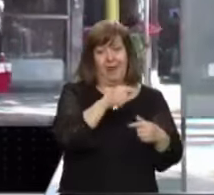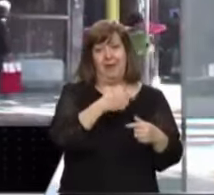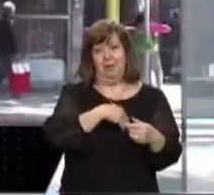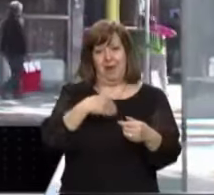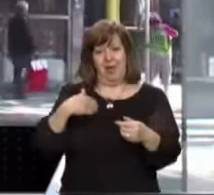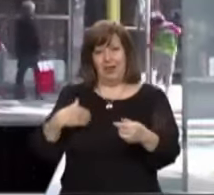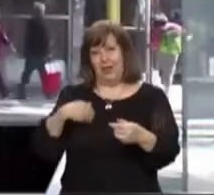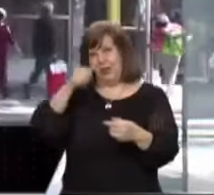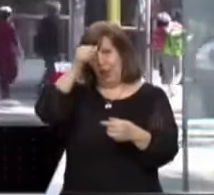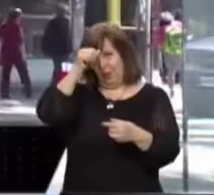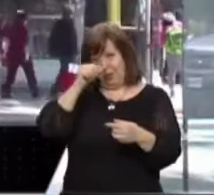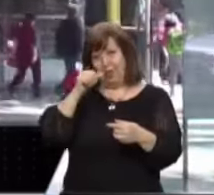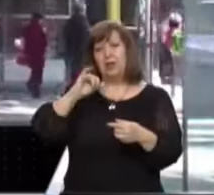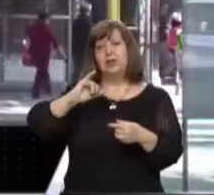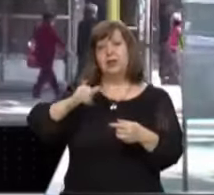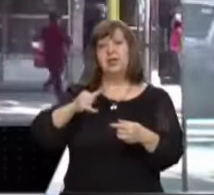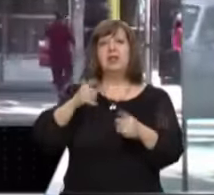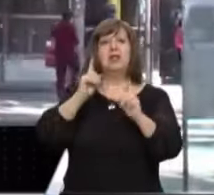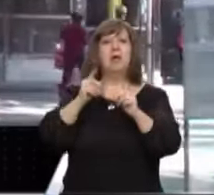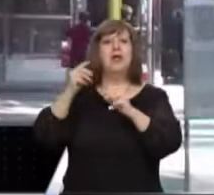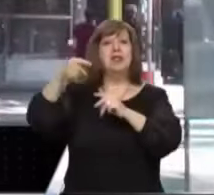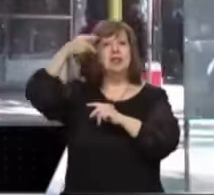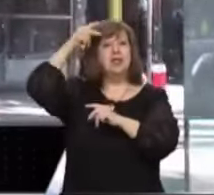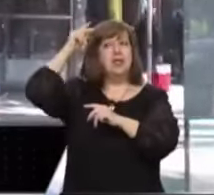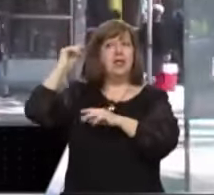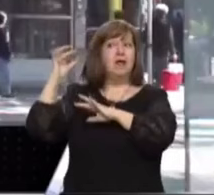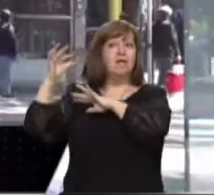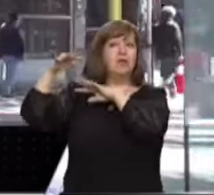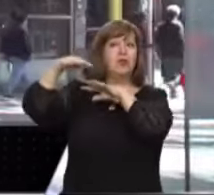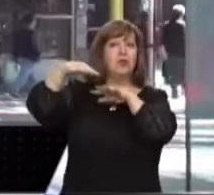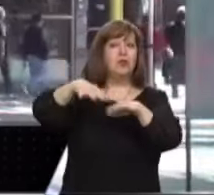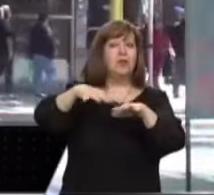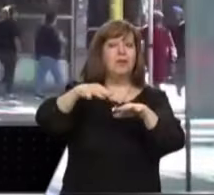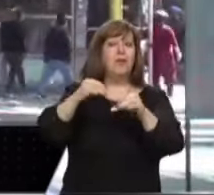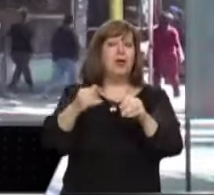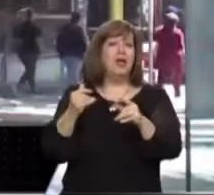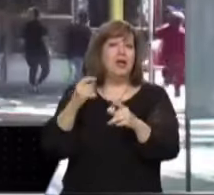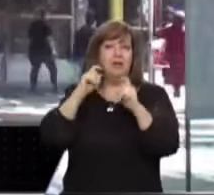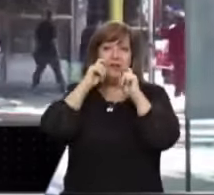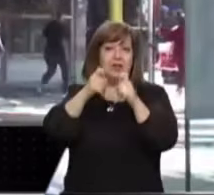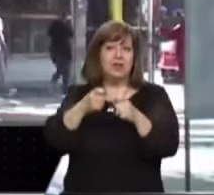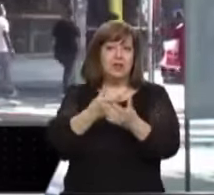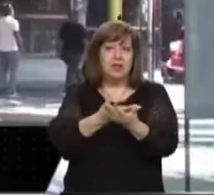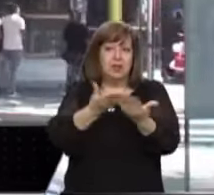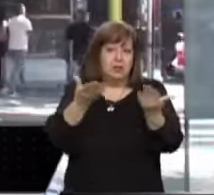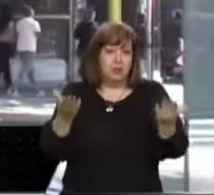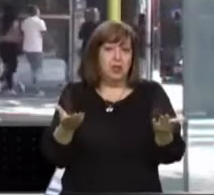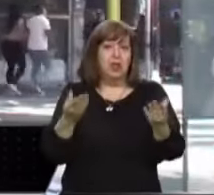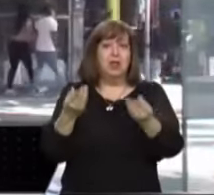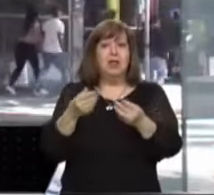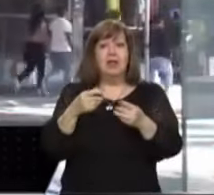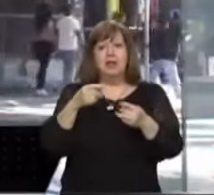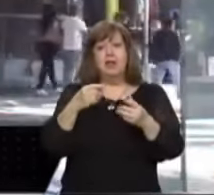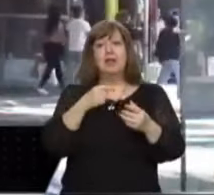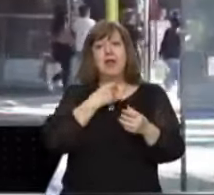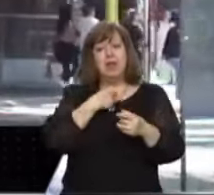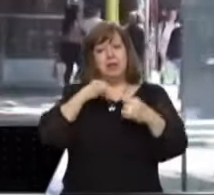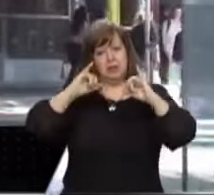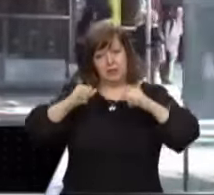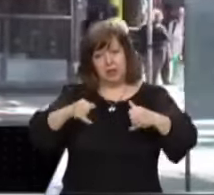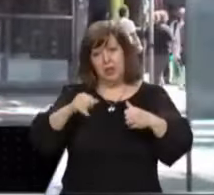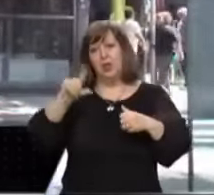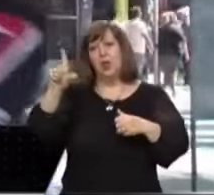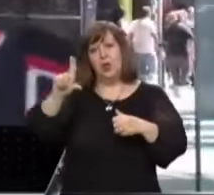y también esperamos también la llegada de chilenos, que al ser un fin de semana largo, hay un 70% de comercio que quiere abrir el día